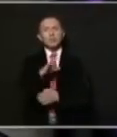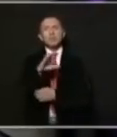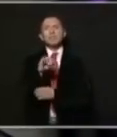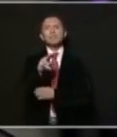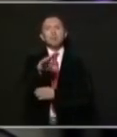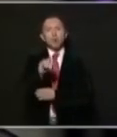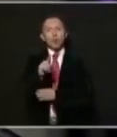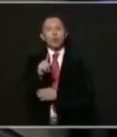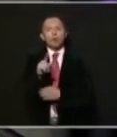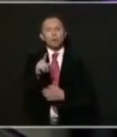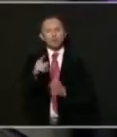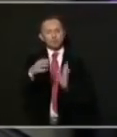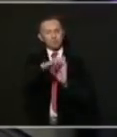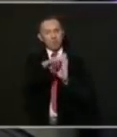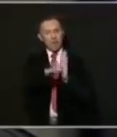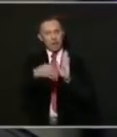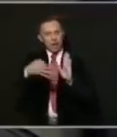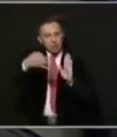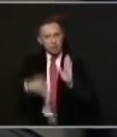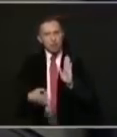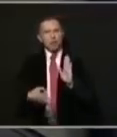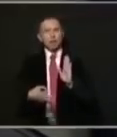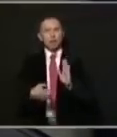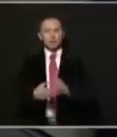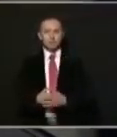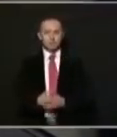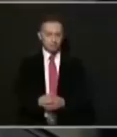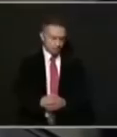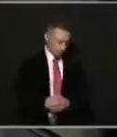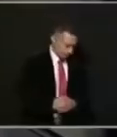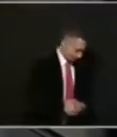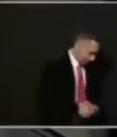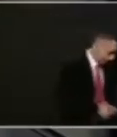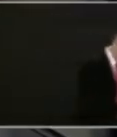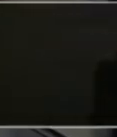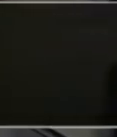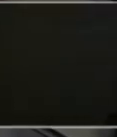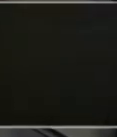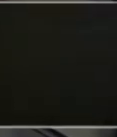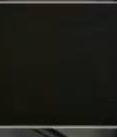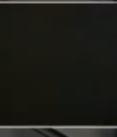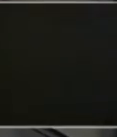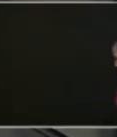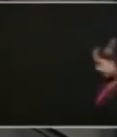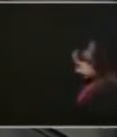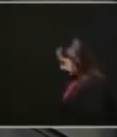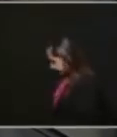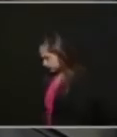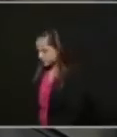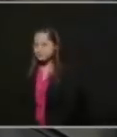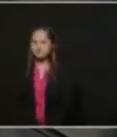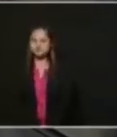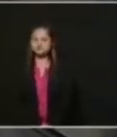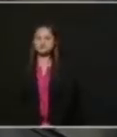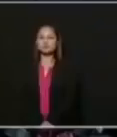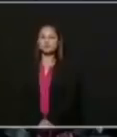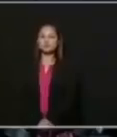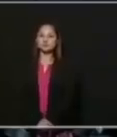Nunca se olvidará de dónde venimos porque